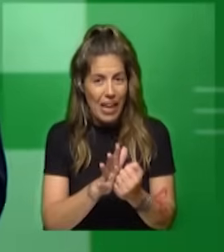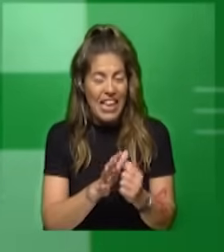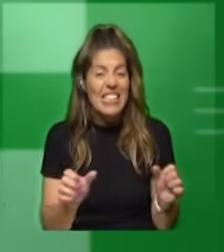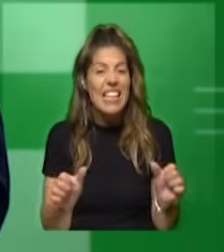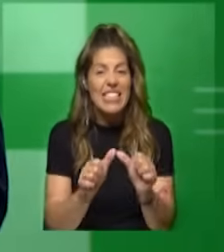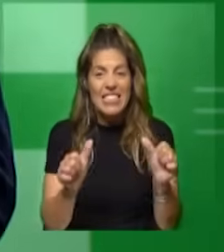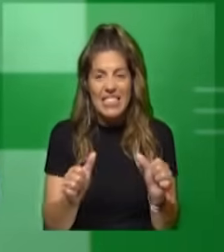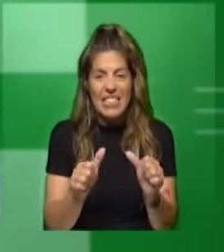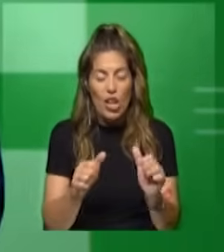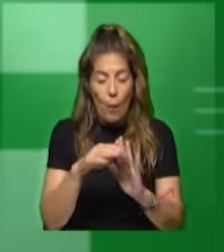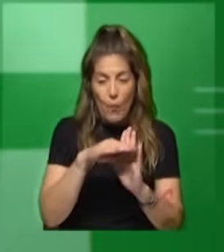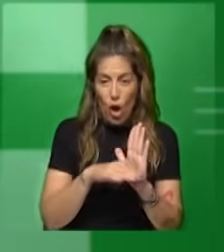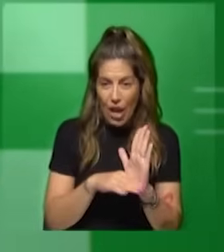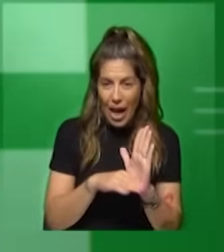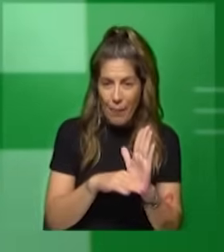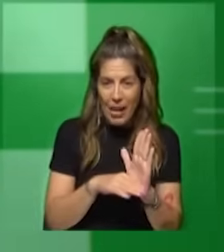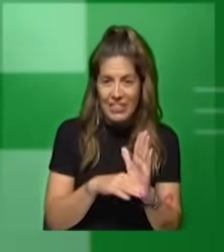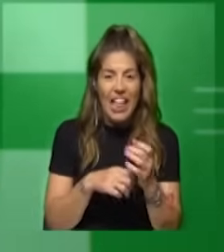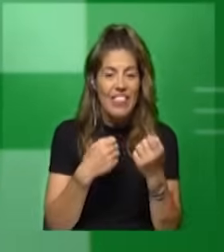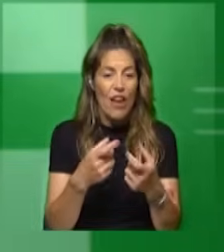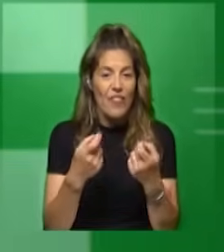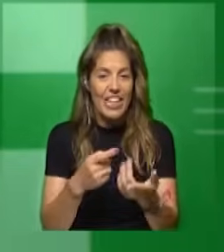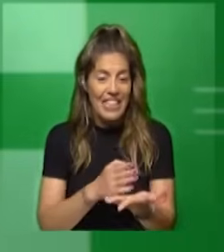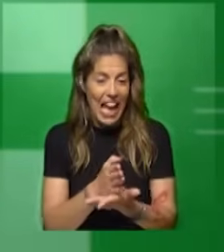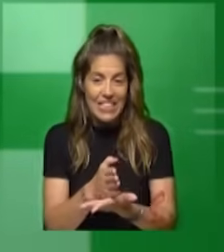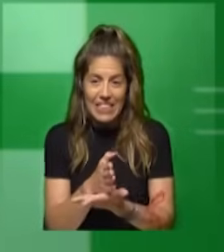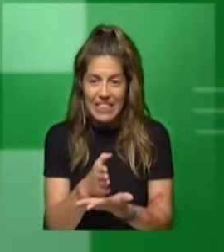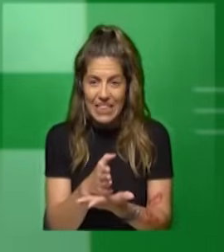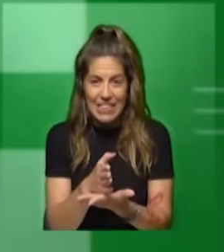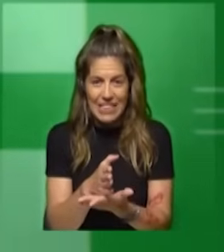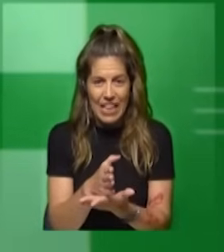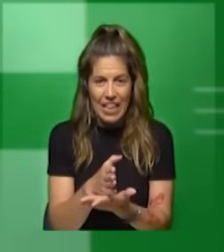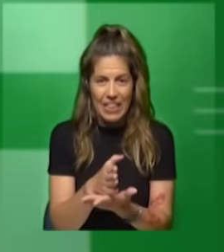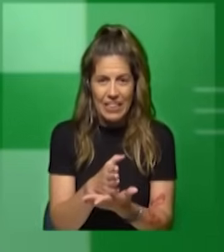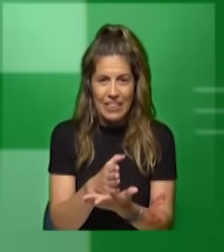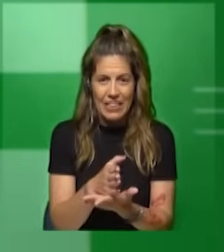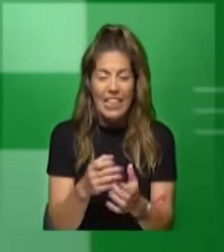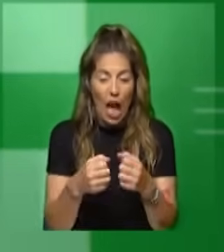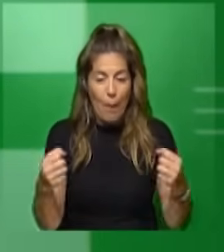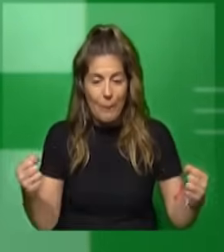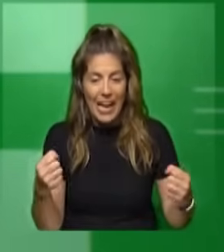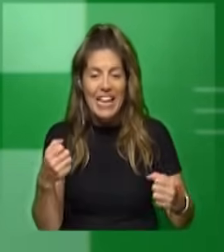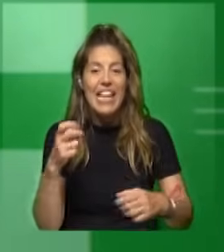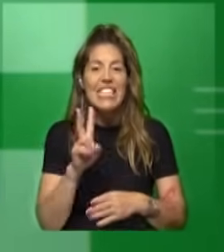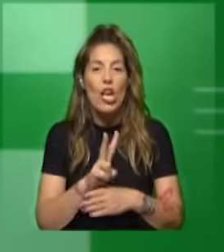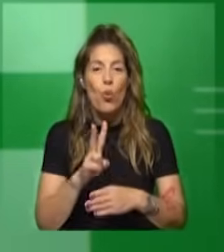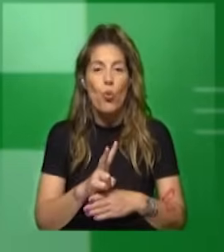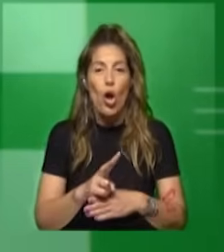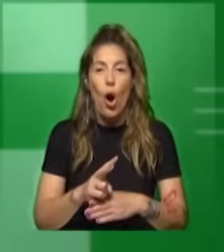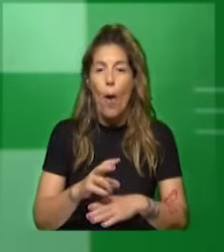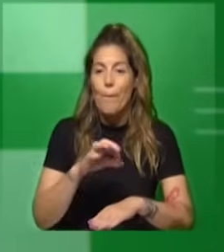serie de programas de transferencia, de asistencia, de ampliar el seguro médico estatal,